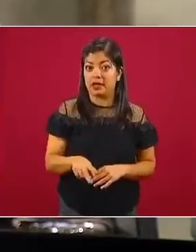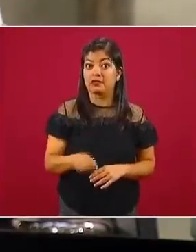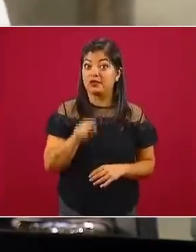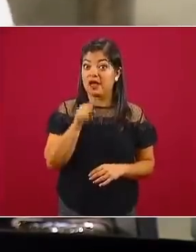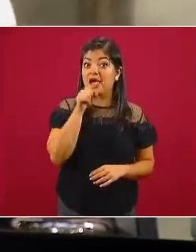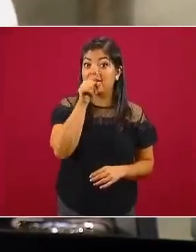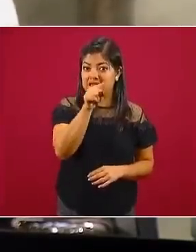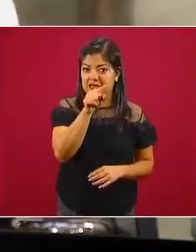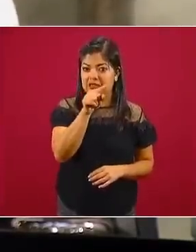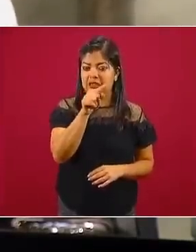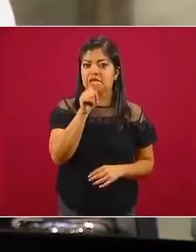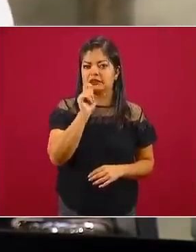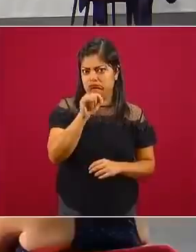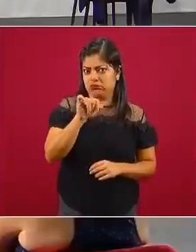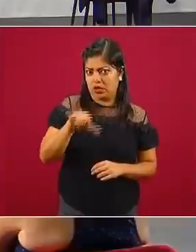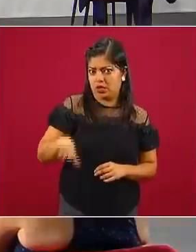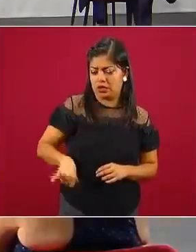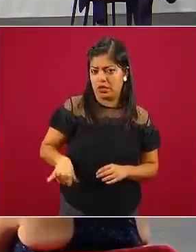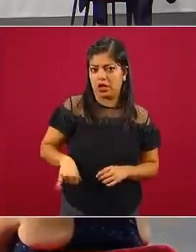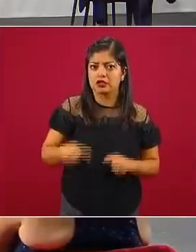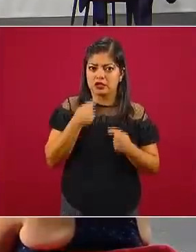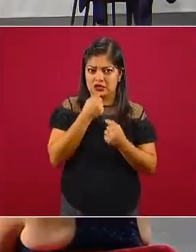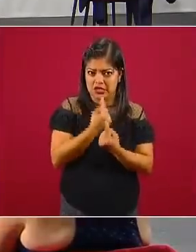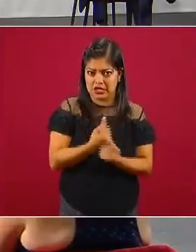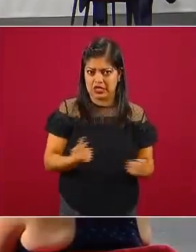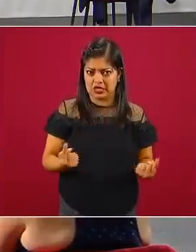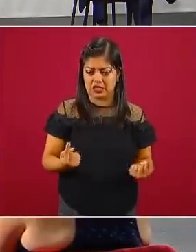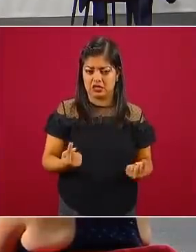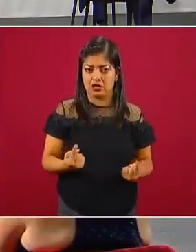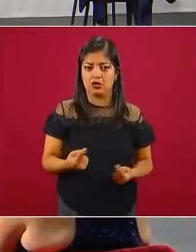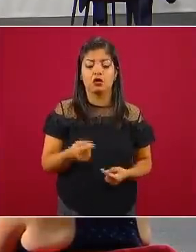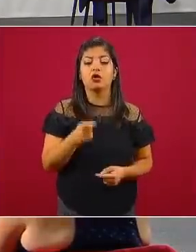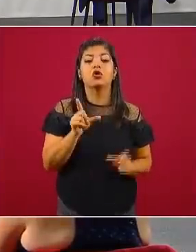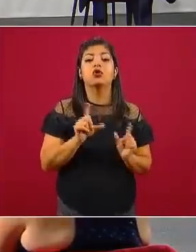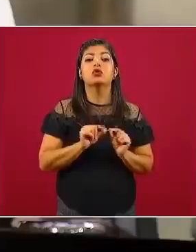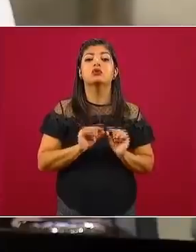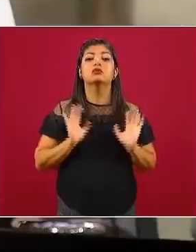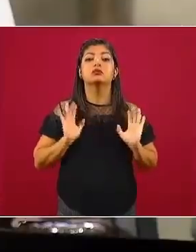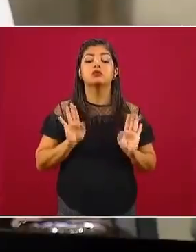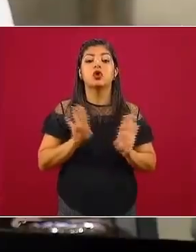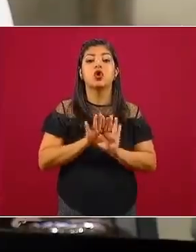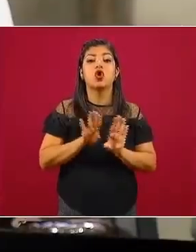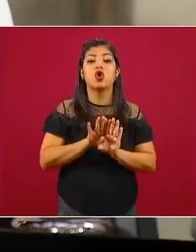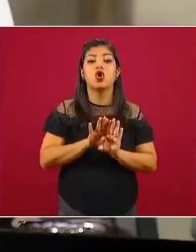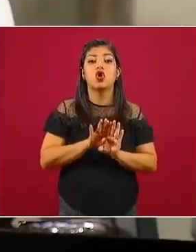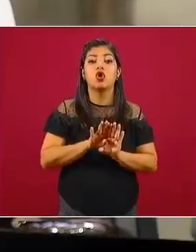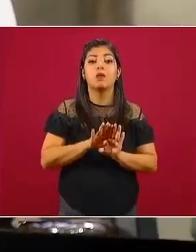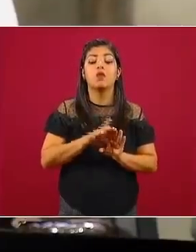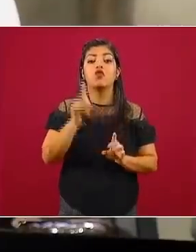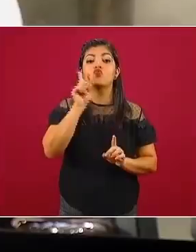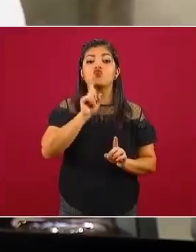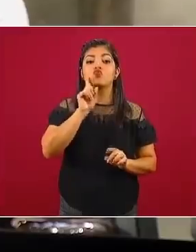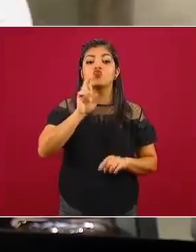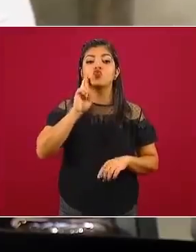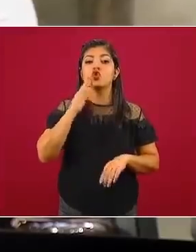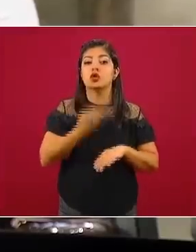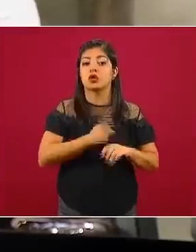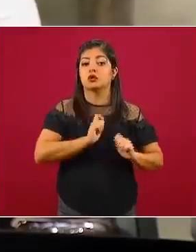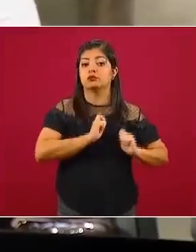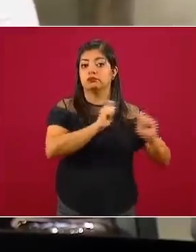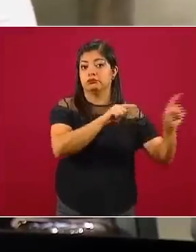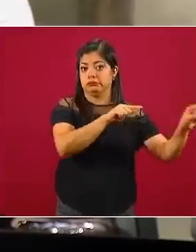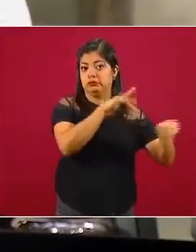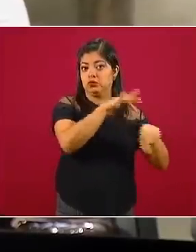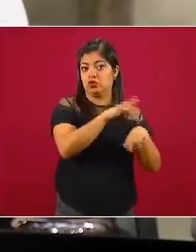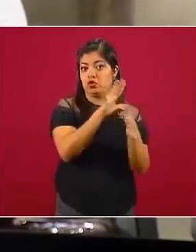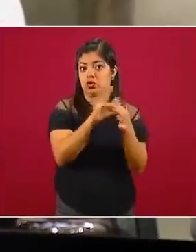también le importa el tema de género y no que solo está dejando en manos de las mujeres de su gabinete, porque a ellas les